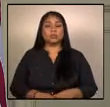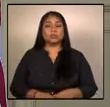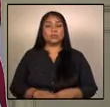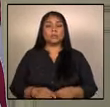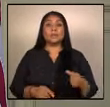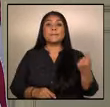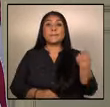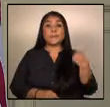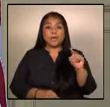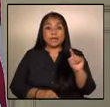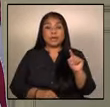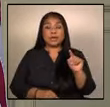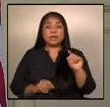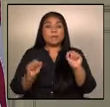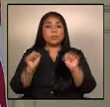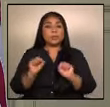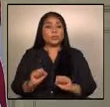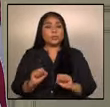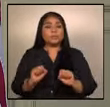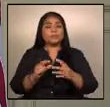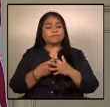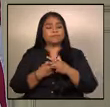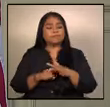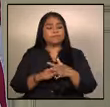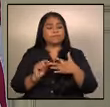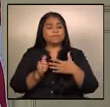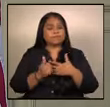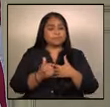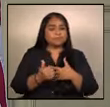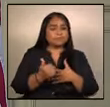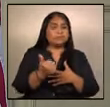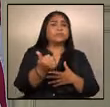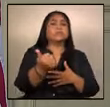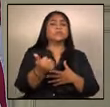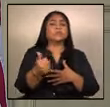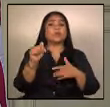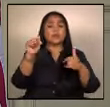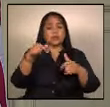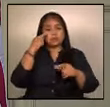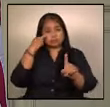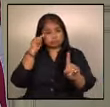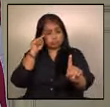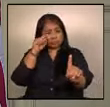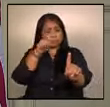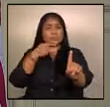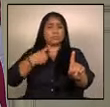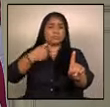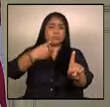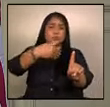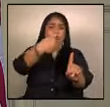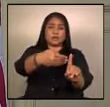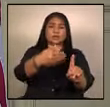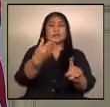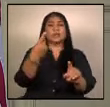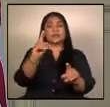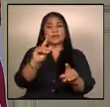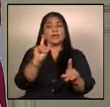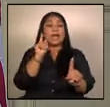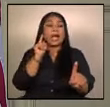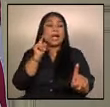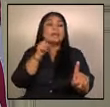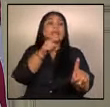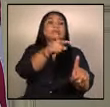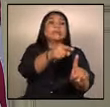para poder comenzar a avanzar en esa ruta de hacia